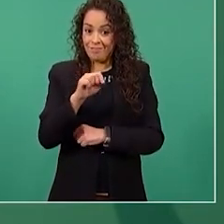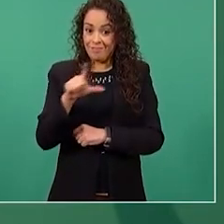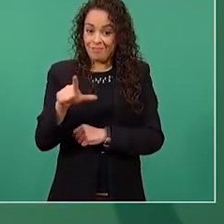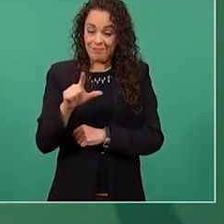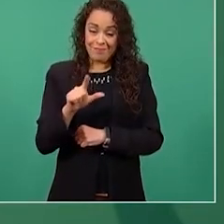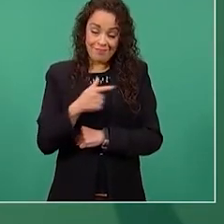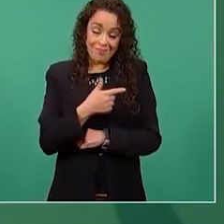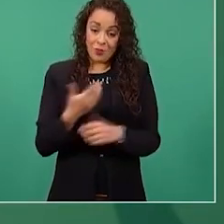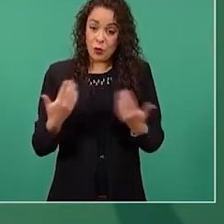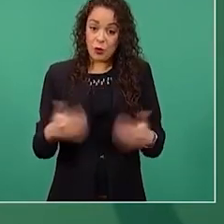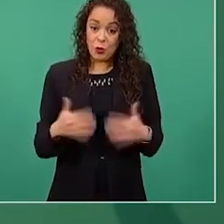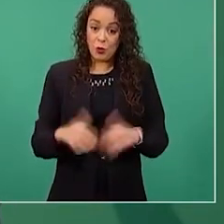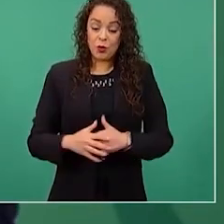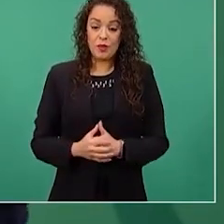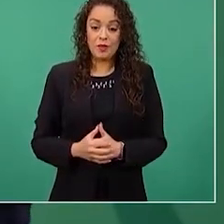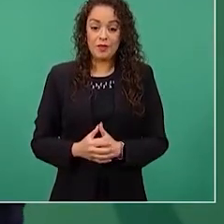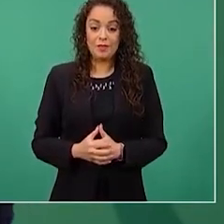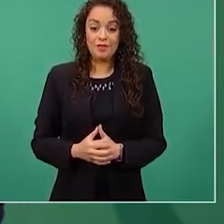Hugo,